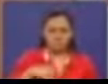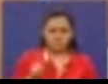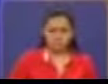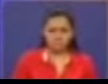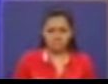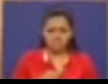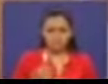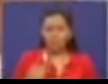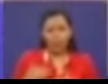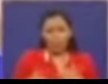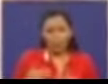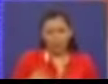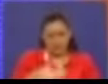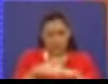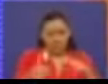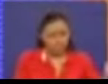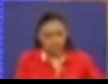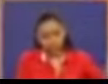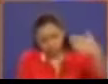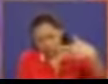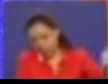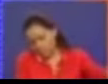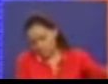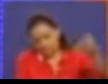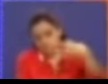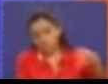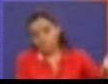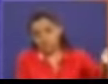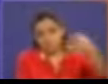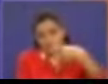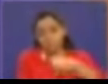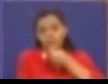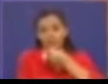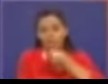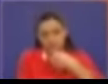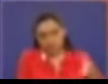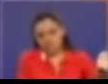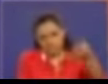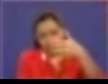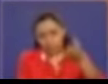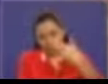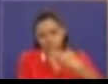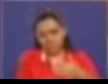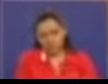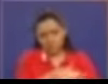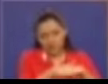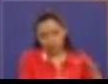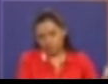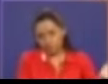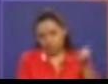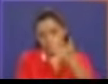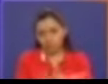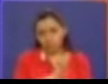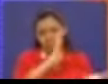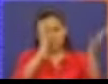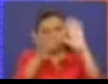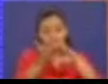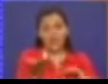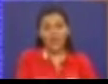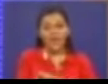yo no tengo ningún problema invitar a los medios de comunicación a que visiten Lumbicí. Y vean cómo se ha transformado lo que